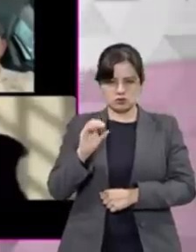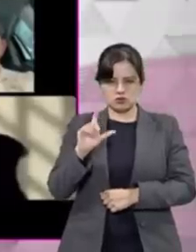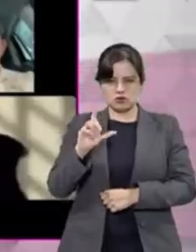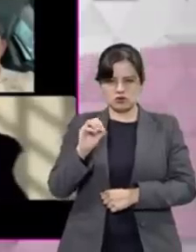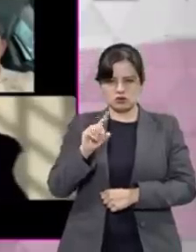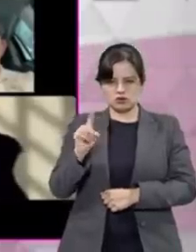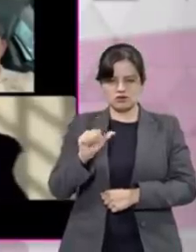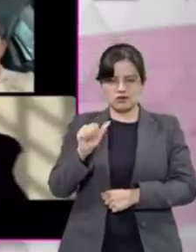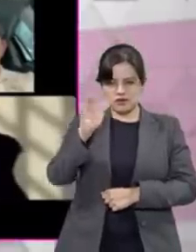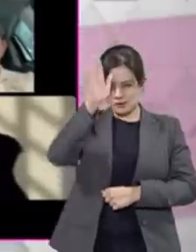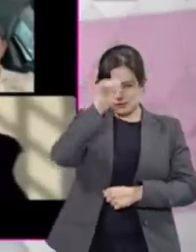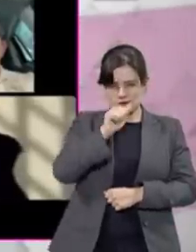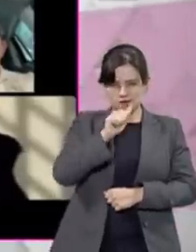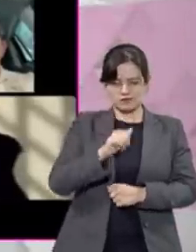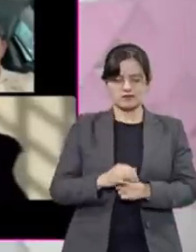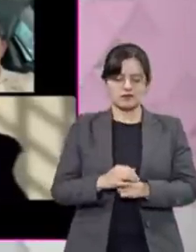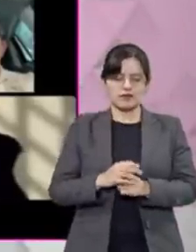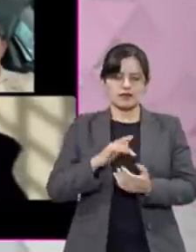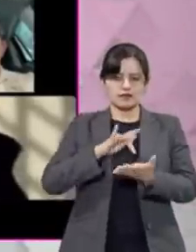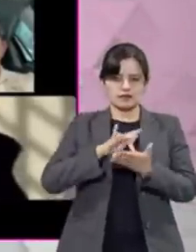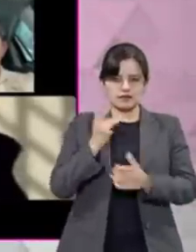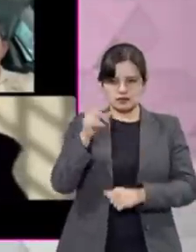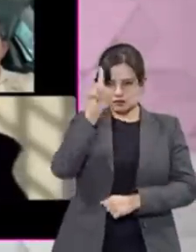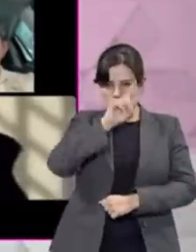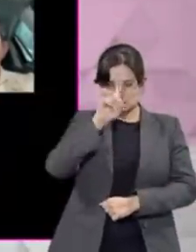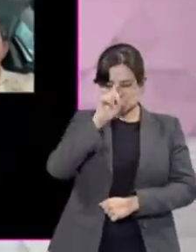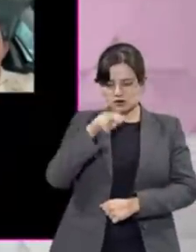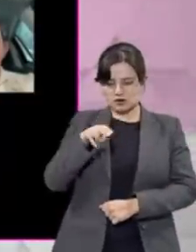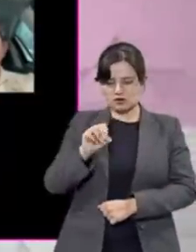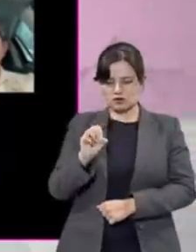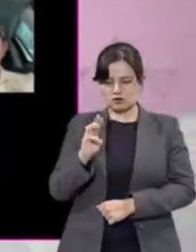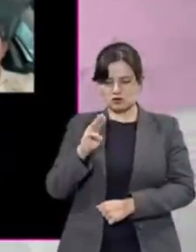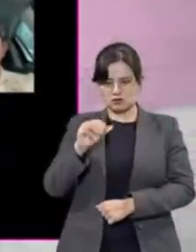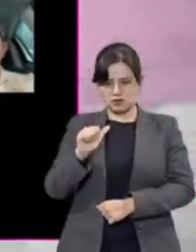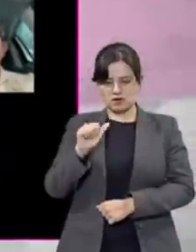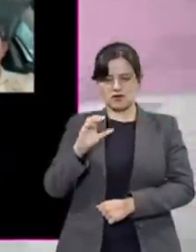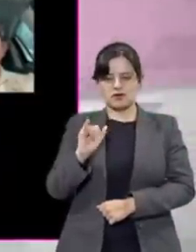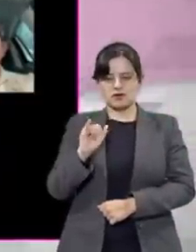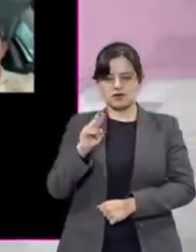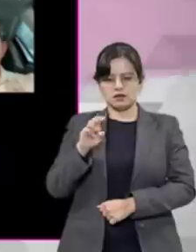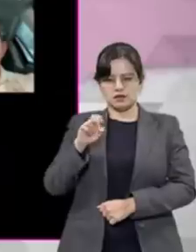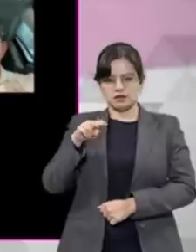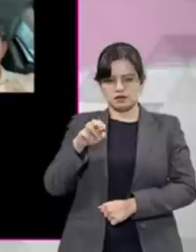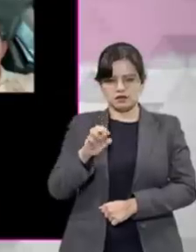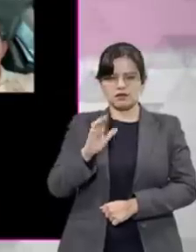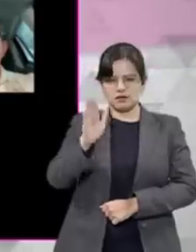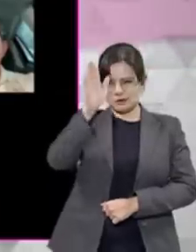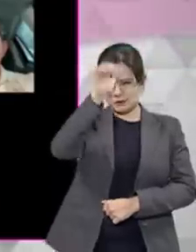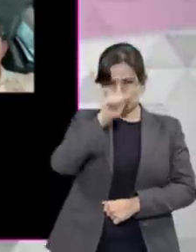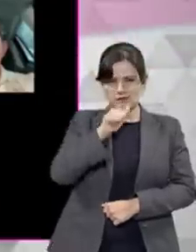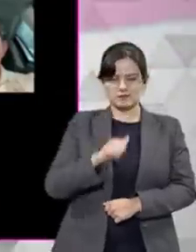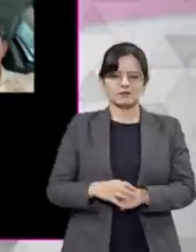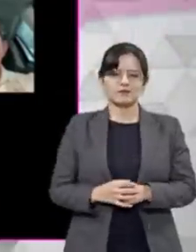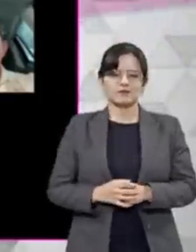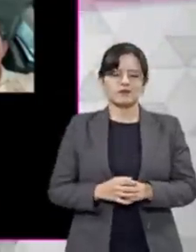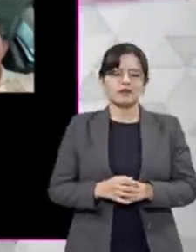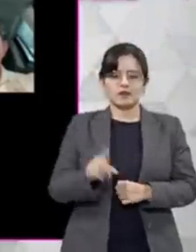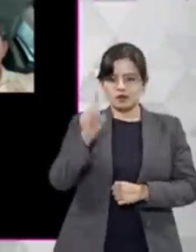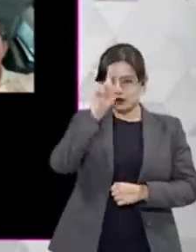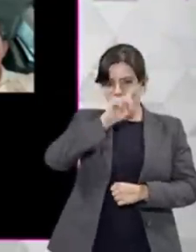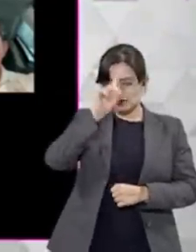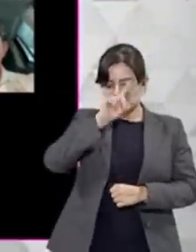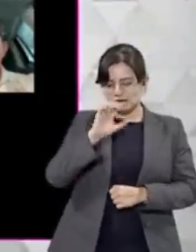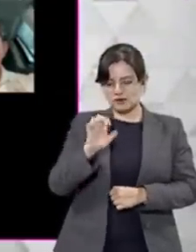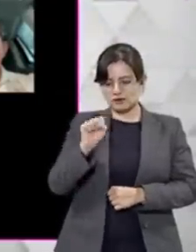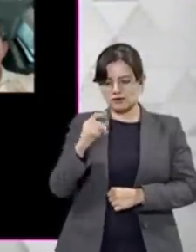y que Llama a votar y en contra del presidente y a favor de su partido el otro es un perredista que también tiene